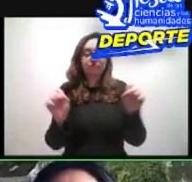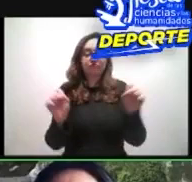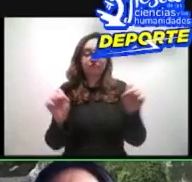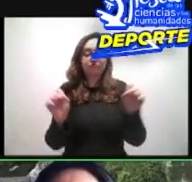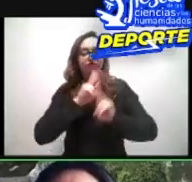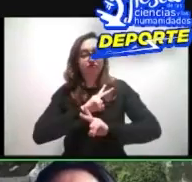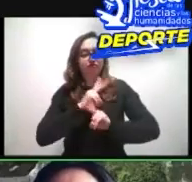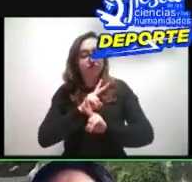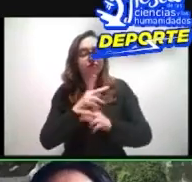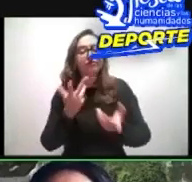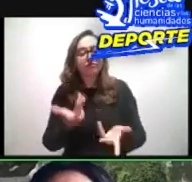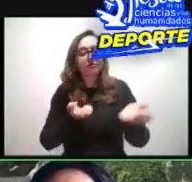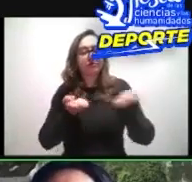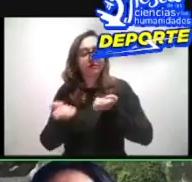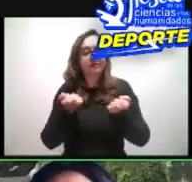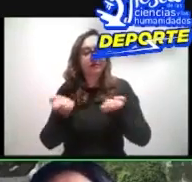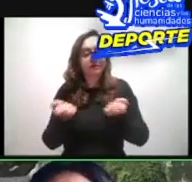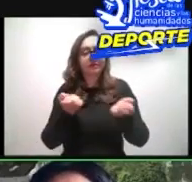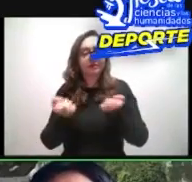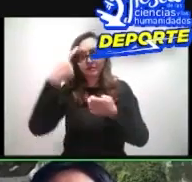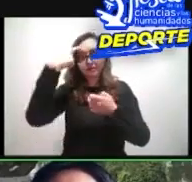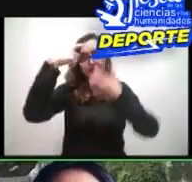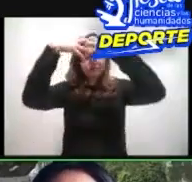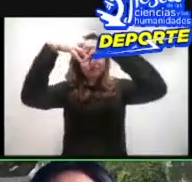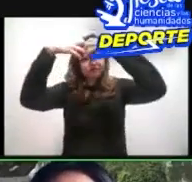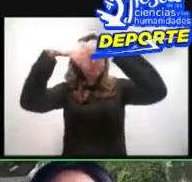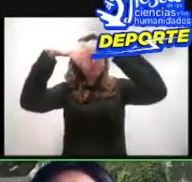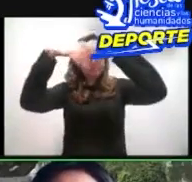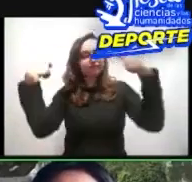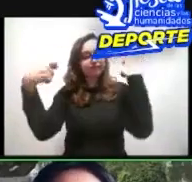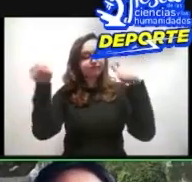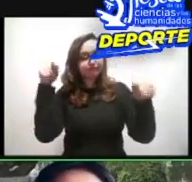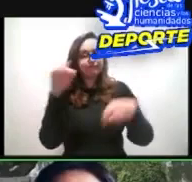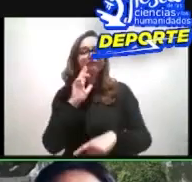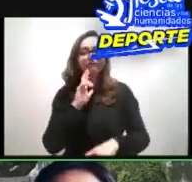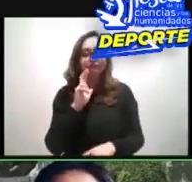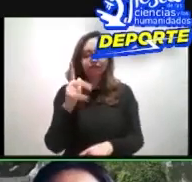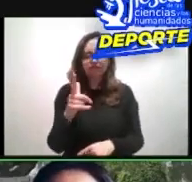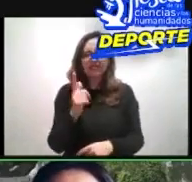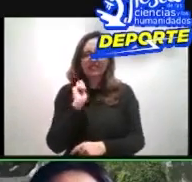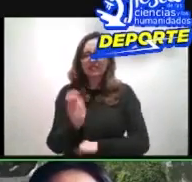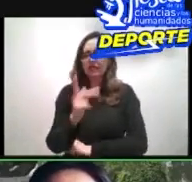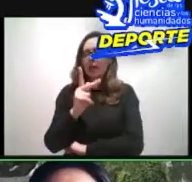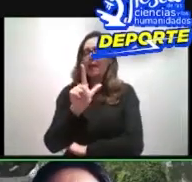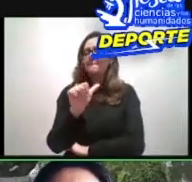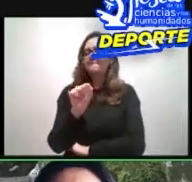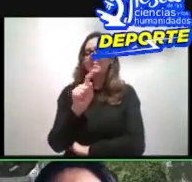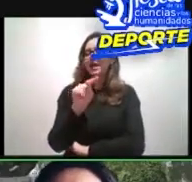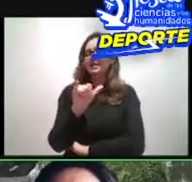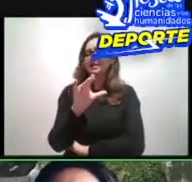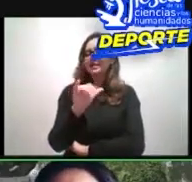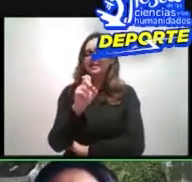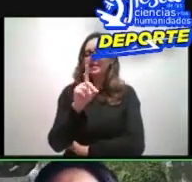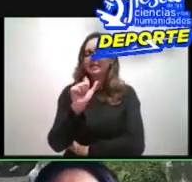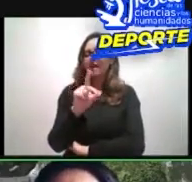provocar que se genere plasticidad neuronal. ¿A qué nos vamos a referir con plasticidad neuronal en este sentido? Nosotros